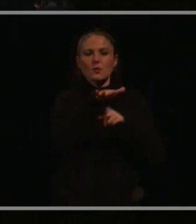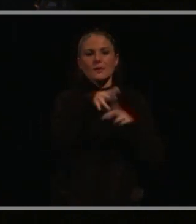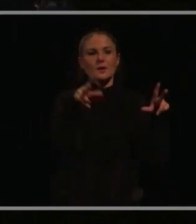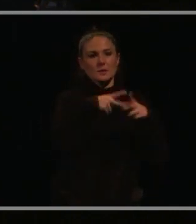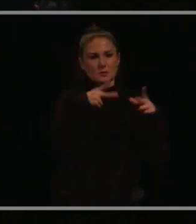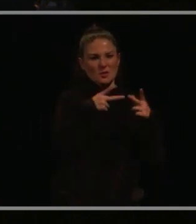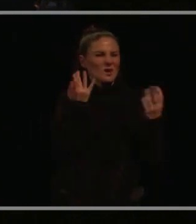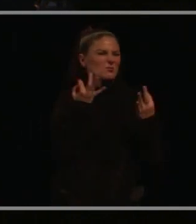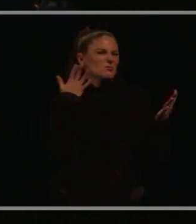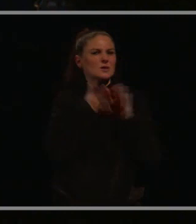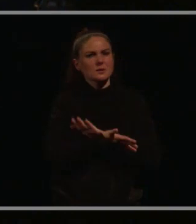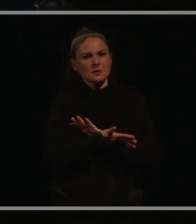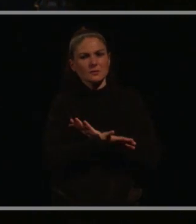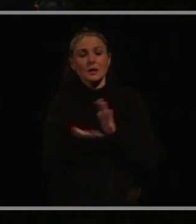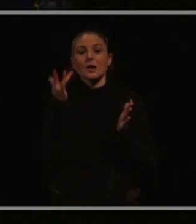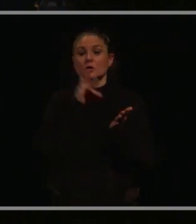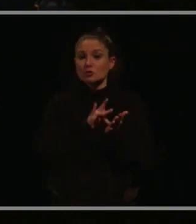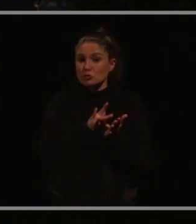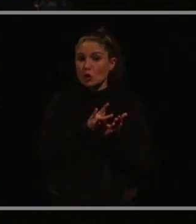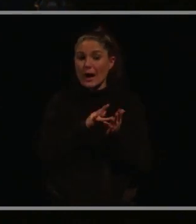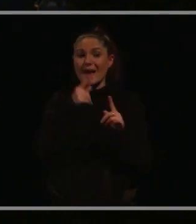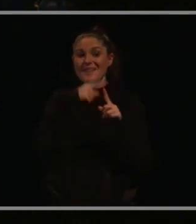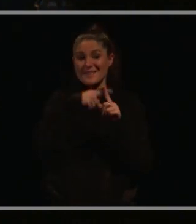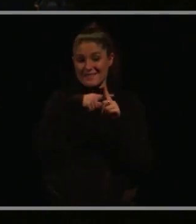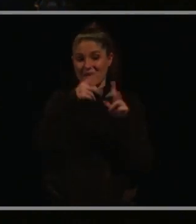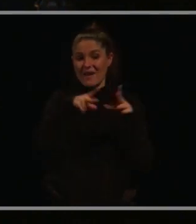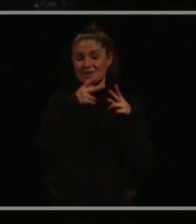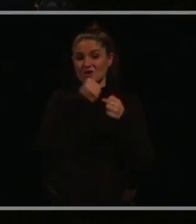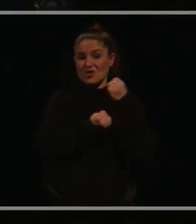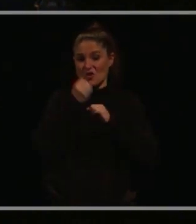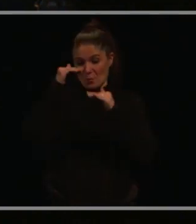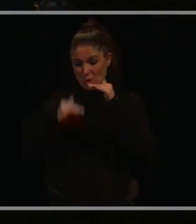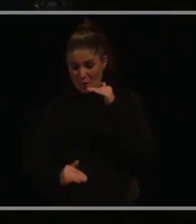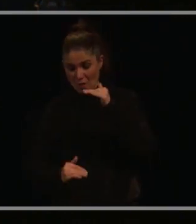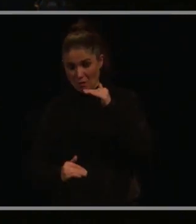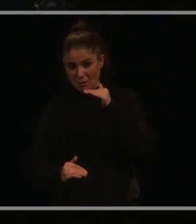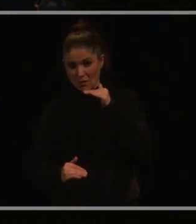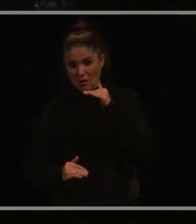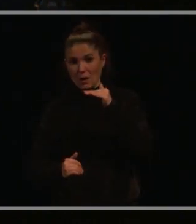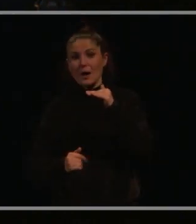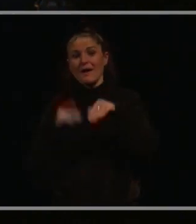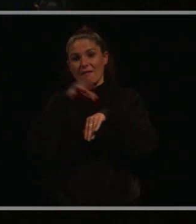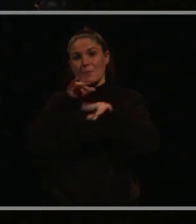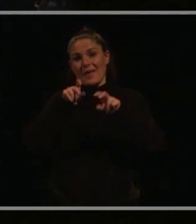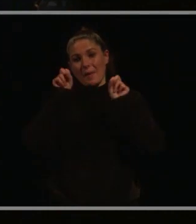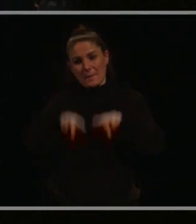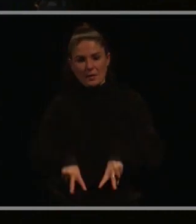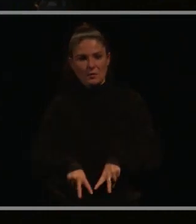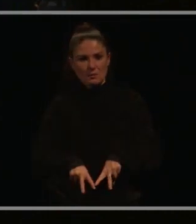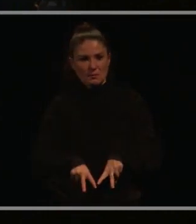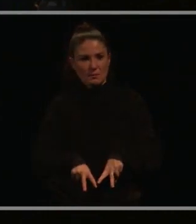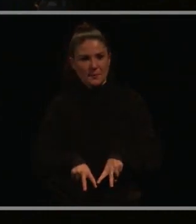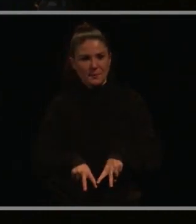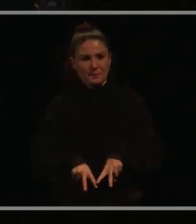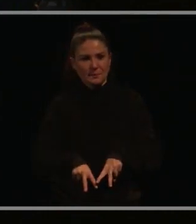¿Qué significa esto? Que mientras más bajo el nivel socioeconómico, mayor era la presencia de estas enfermedades.